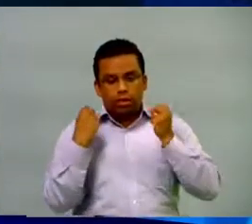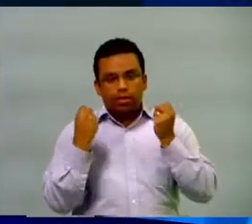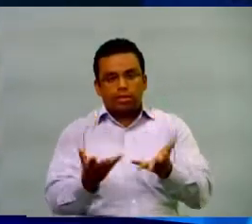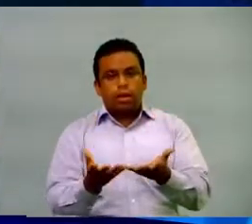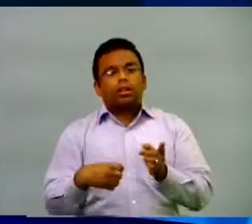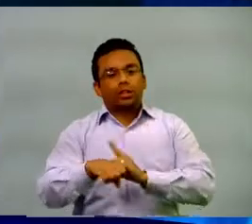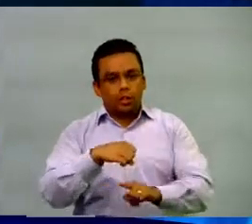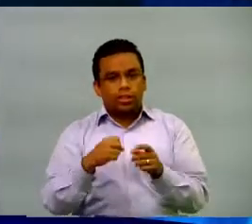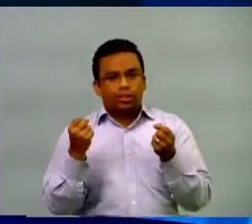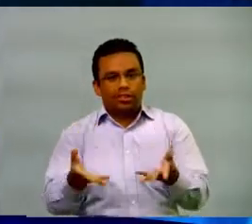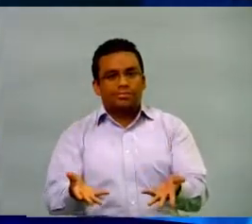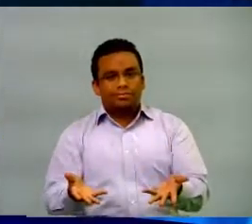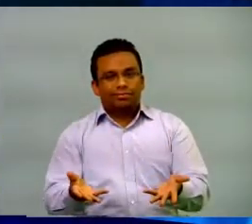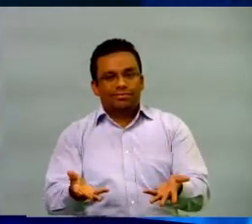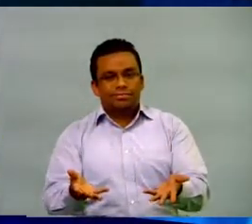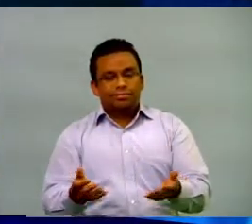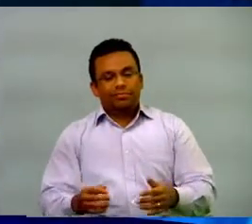nuestra sociedad.